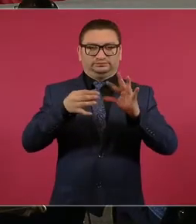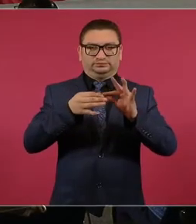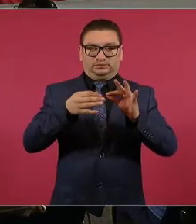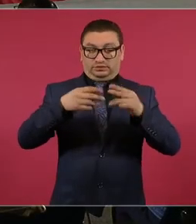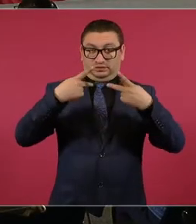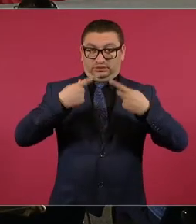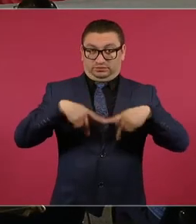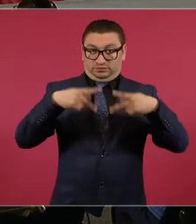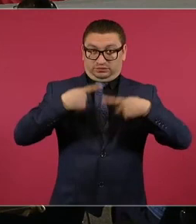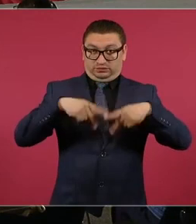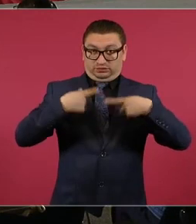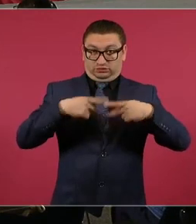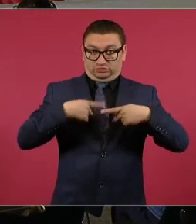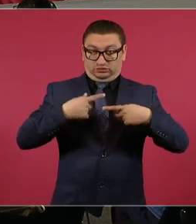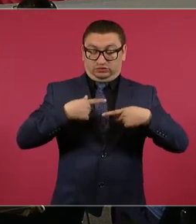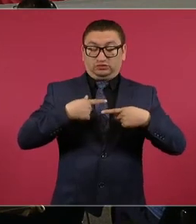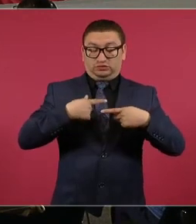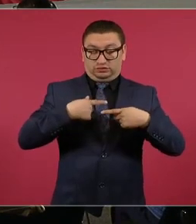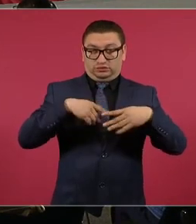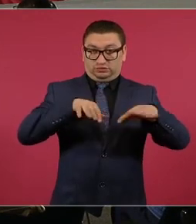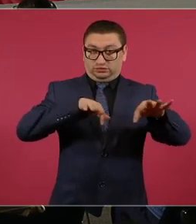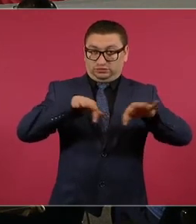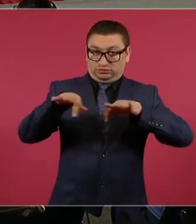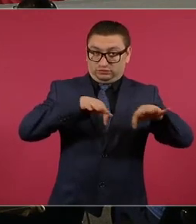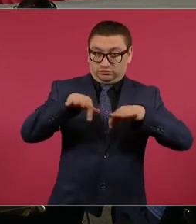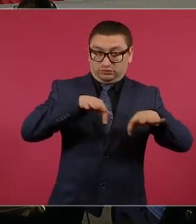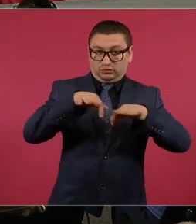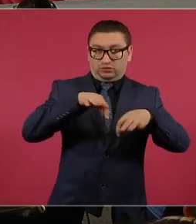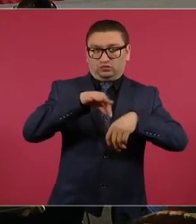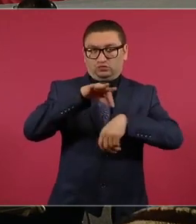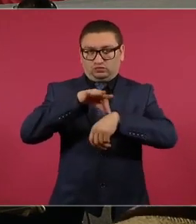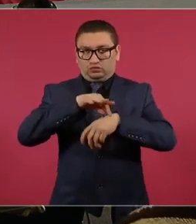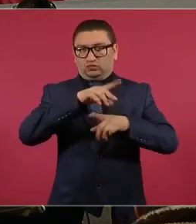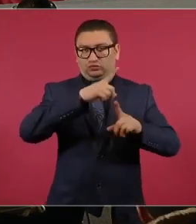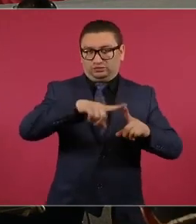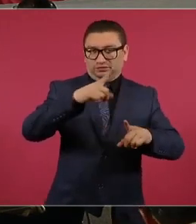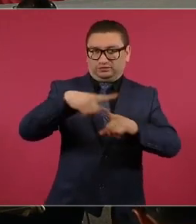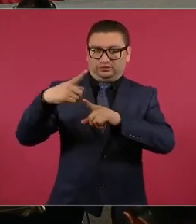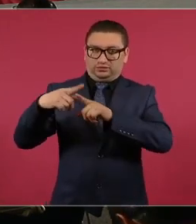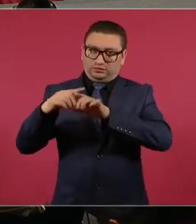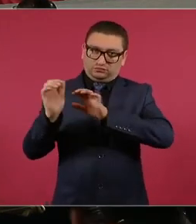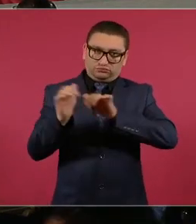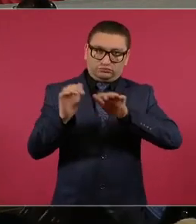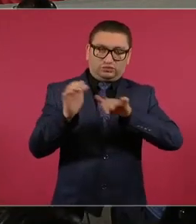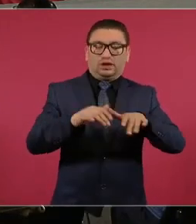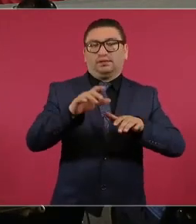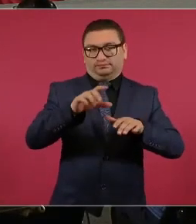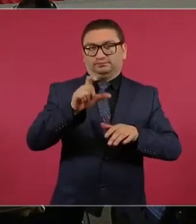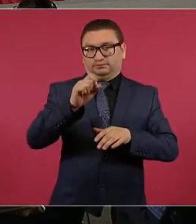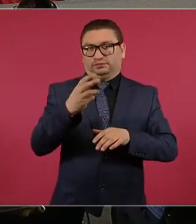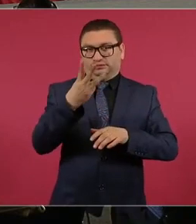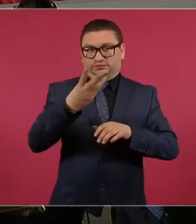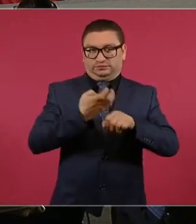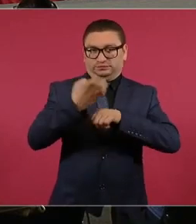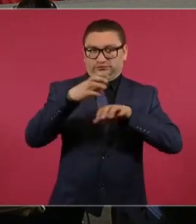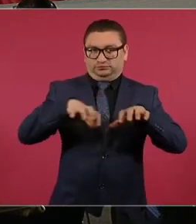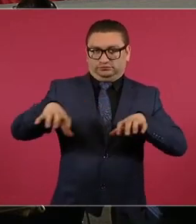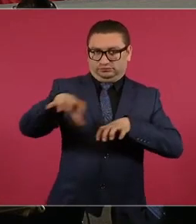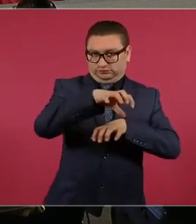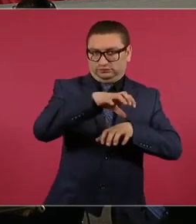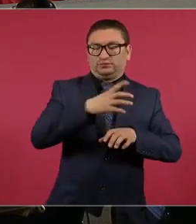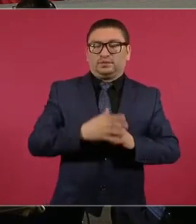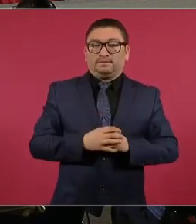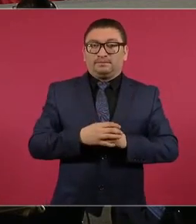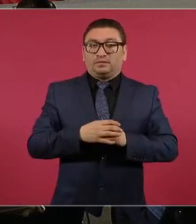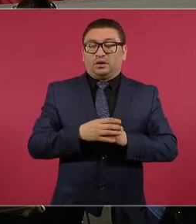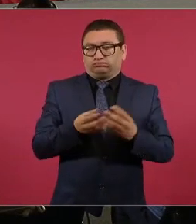personal médico del sector que se ha desarrollado en estos 23 estados en especial hay muchos